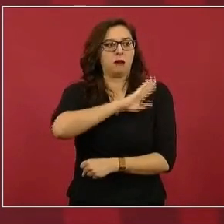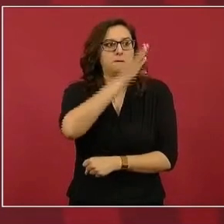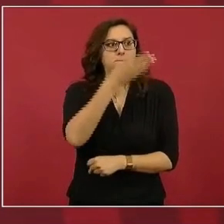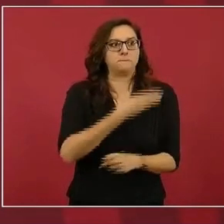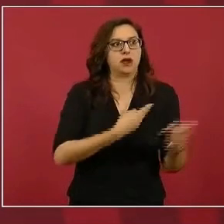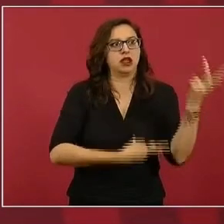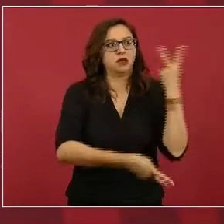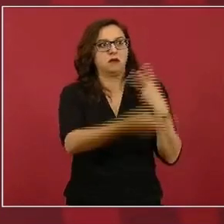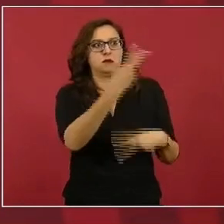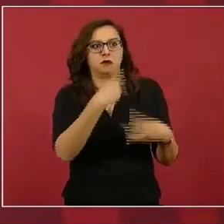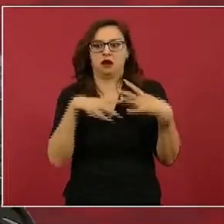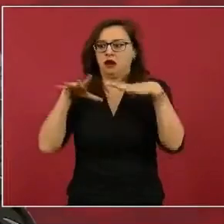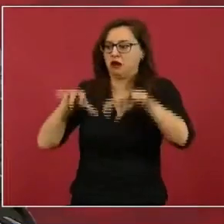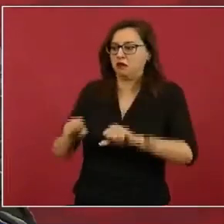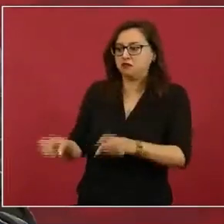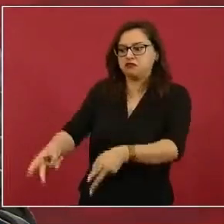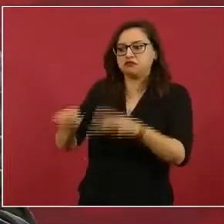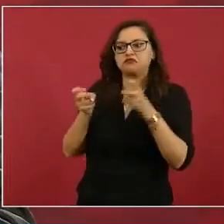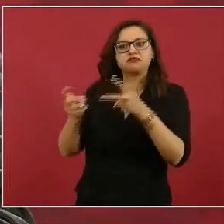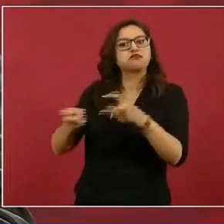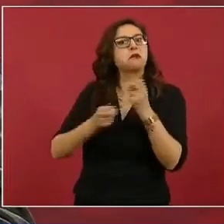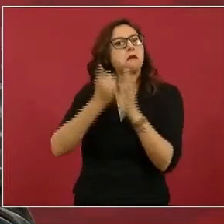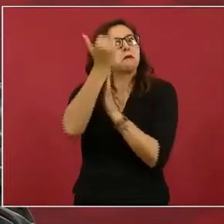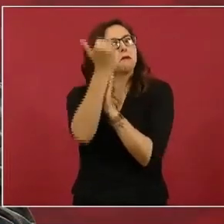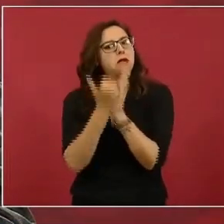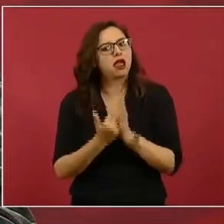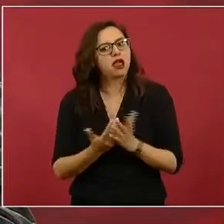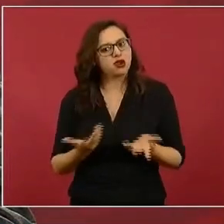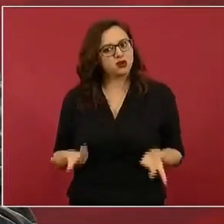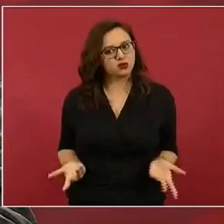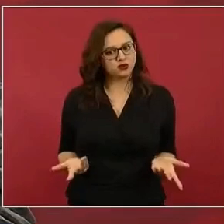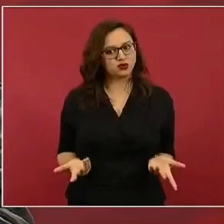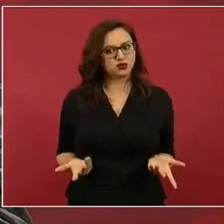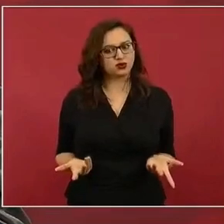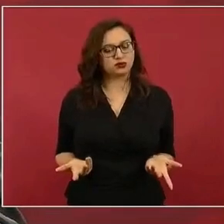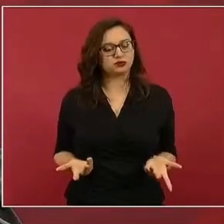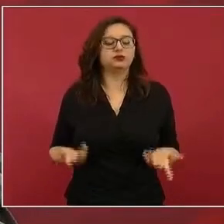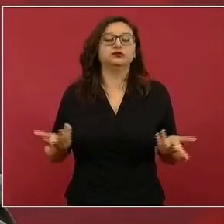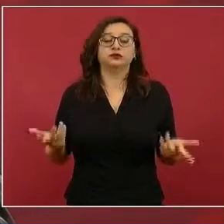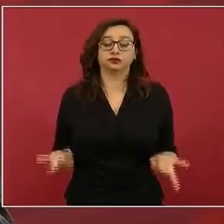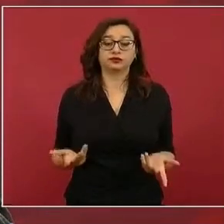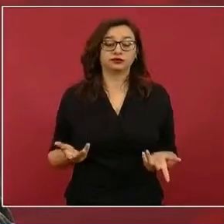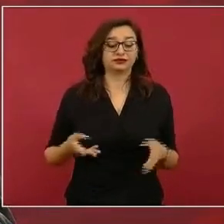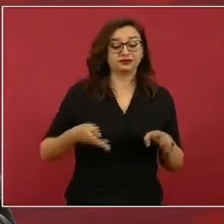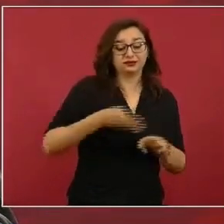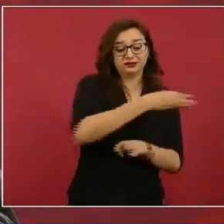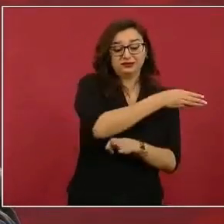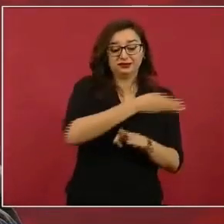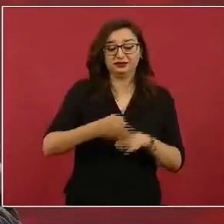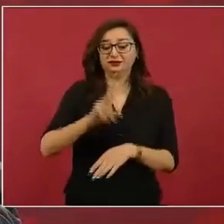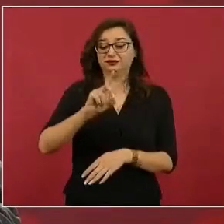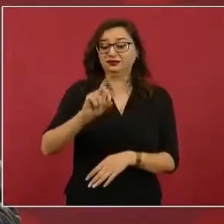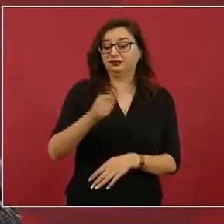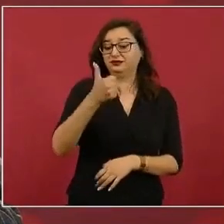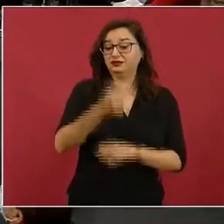Cuando íbamos a entrar, me dijo un alto, muy alto